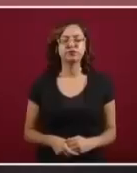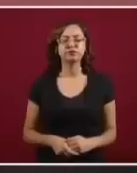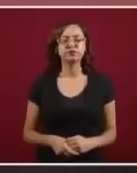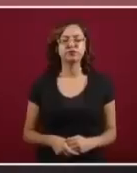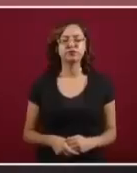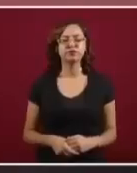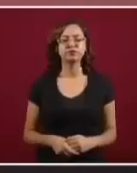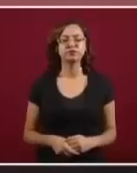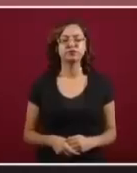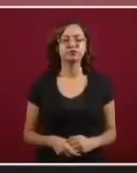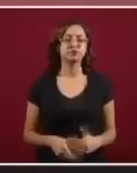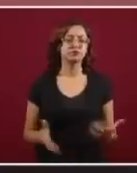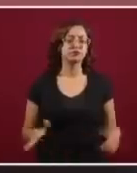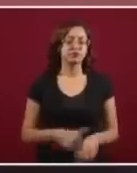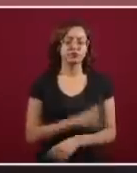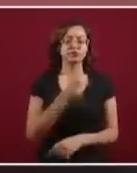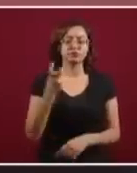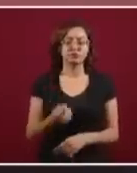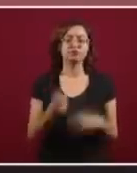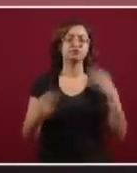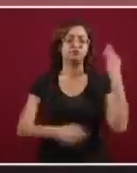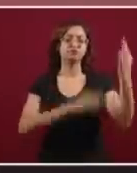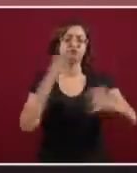y por eso esta campaña